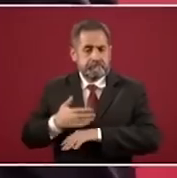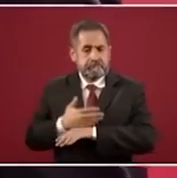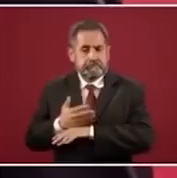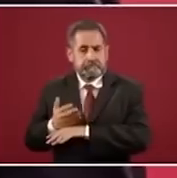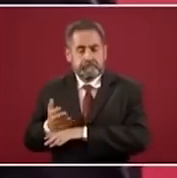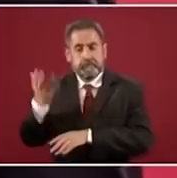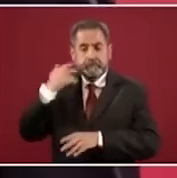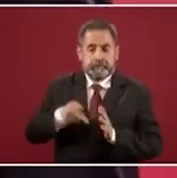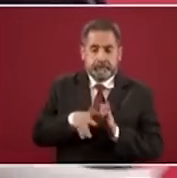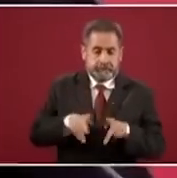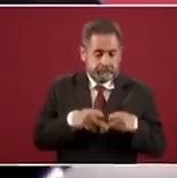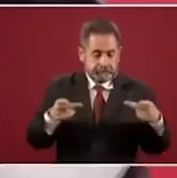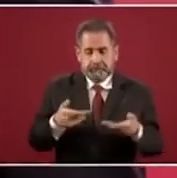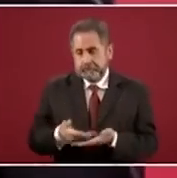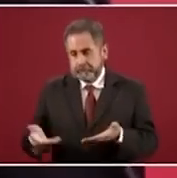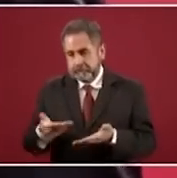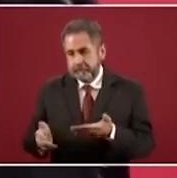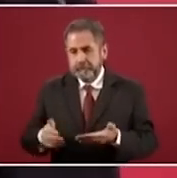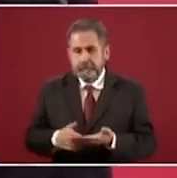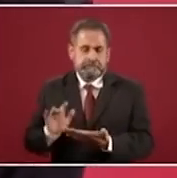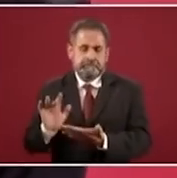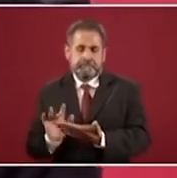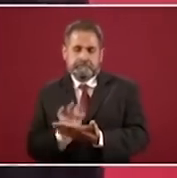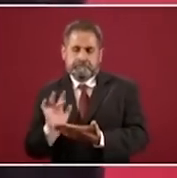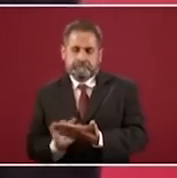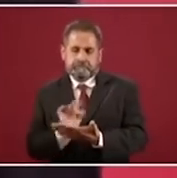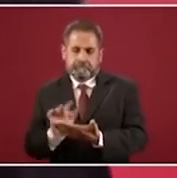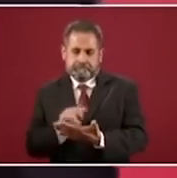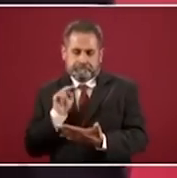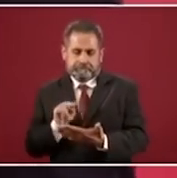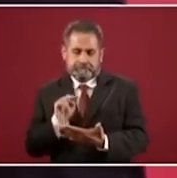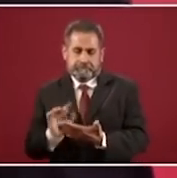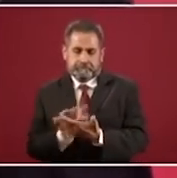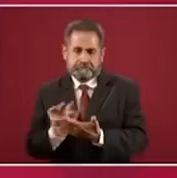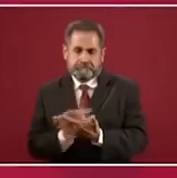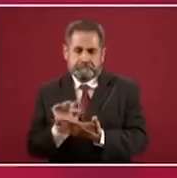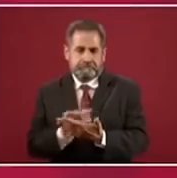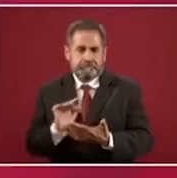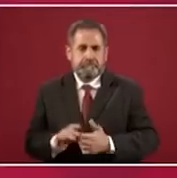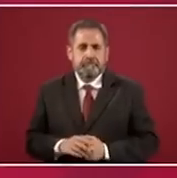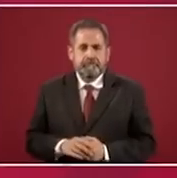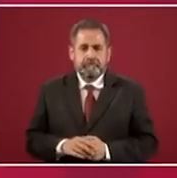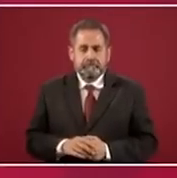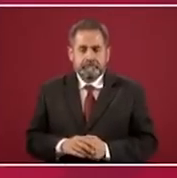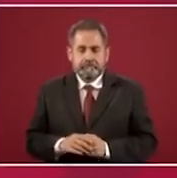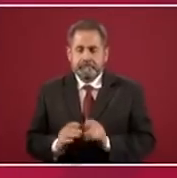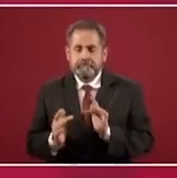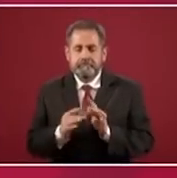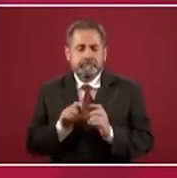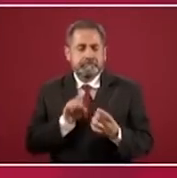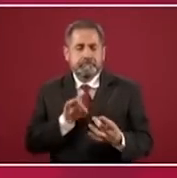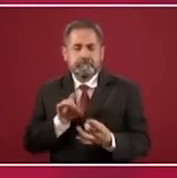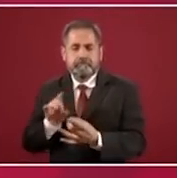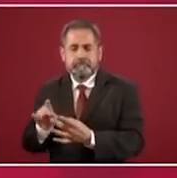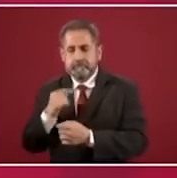Antes era el periódico, ahora es la tabla, ver la tabla, ¿no? Chatear ahí